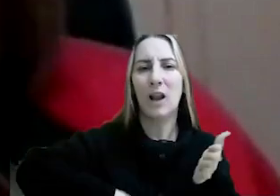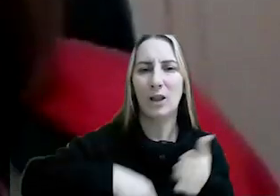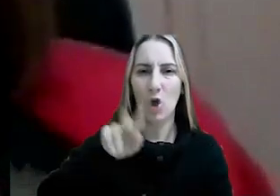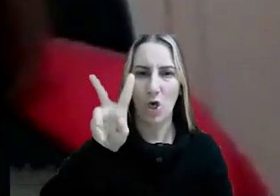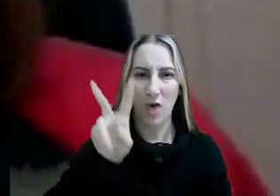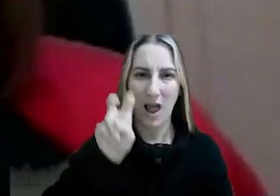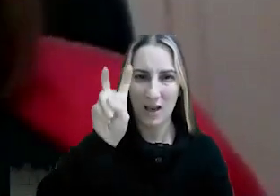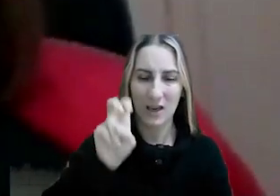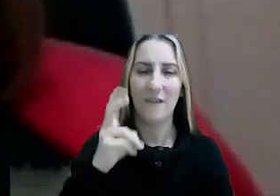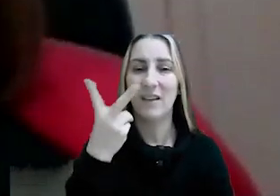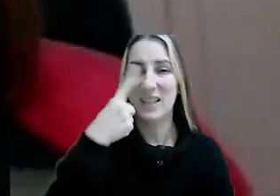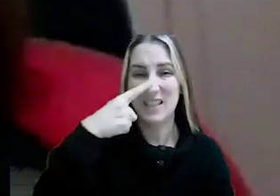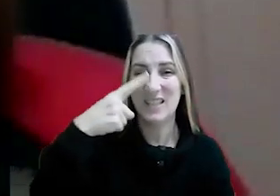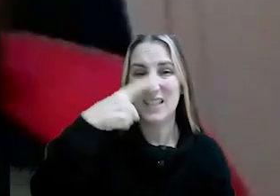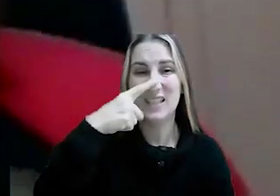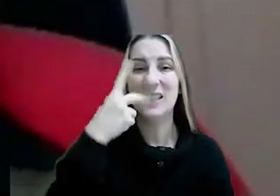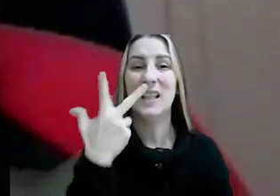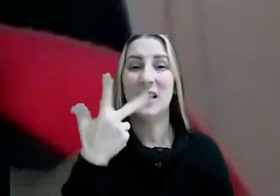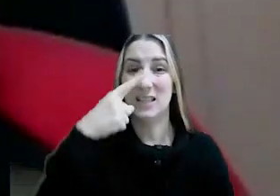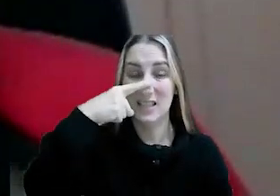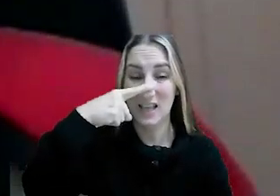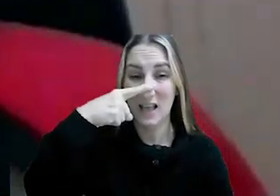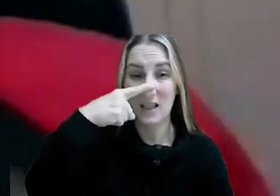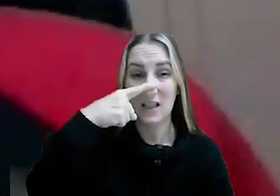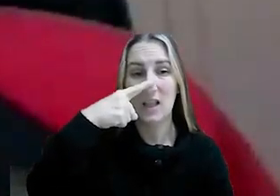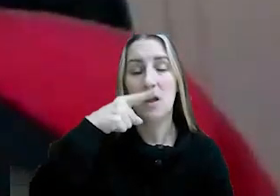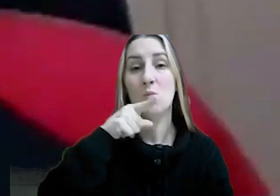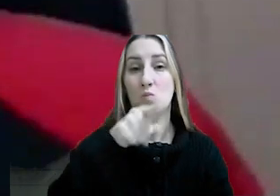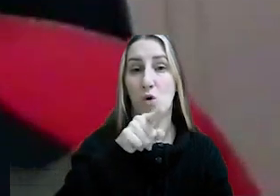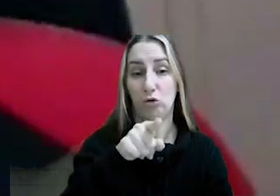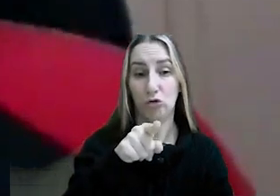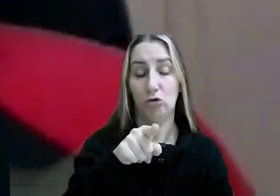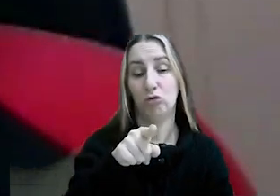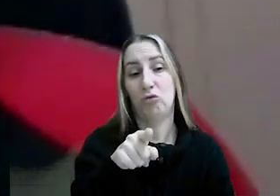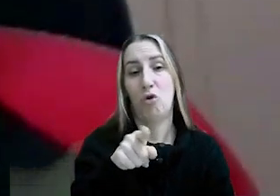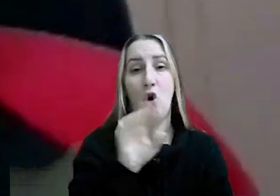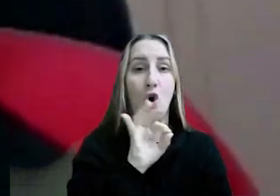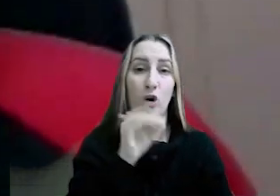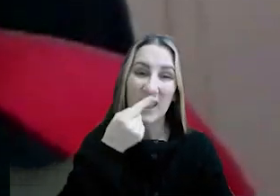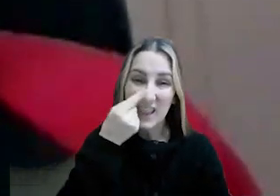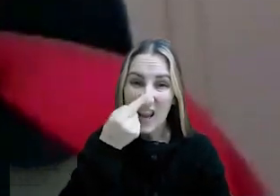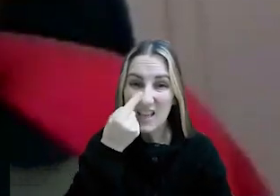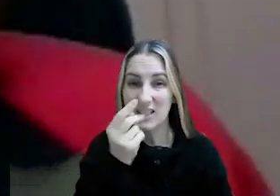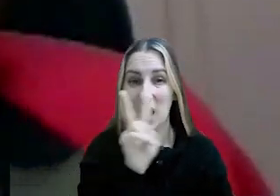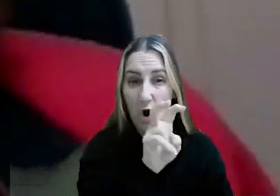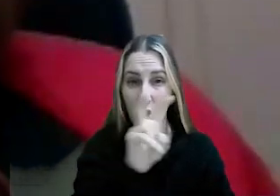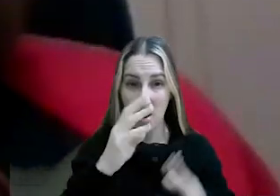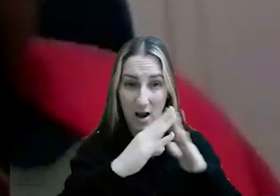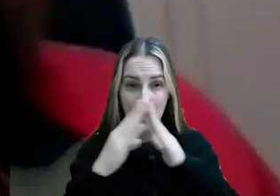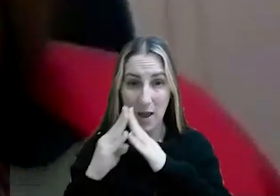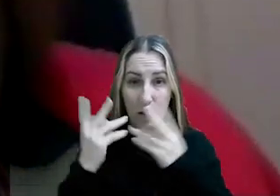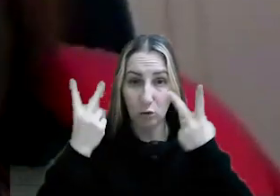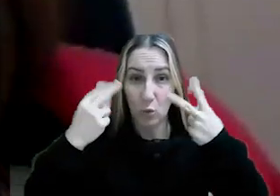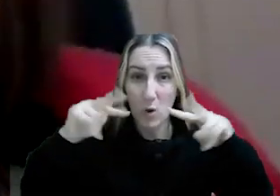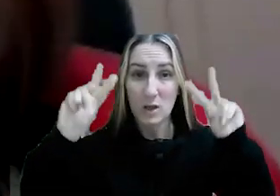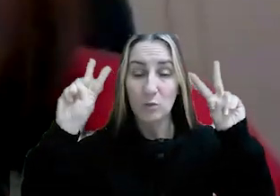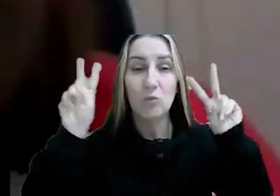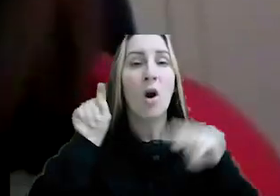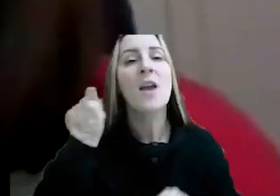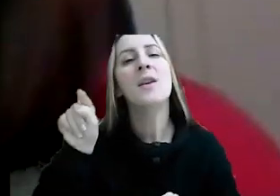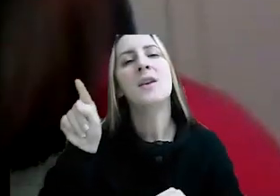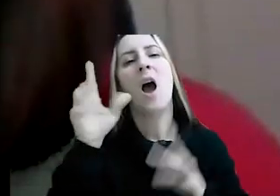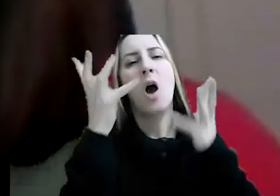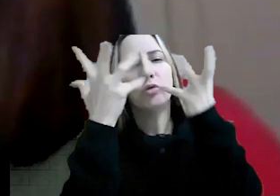la 27.737, para vos que haces o que te interesa locación de inmuebles para turismo, te deriva al